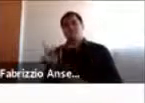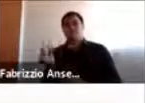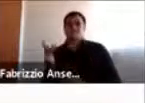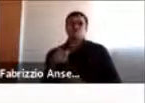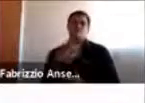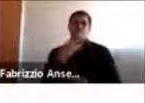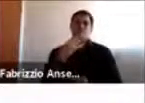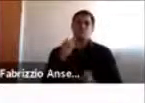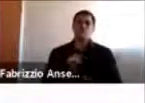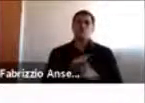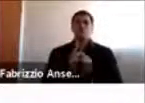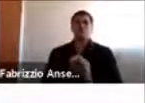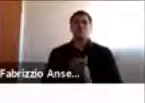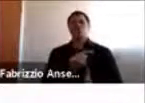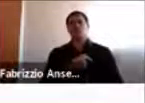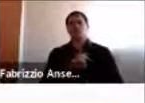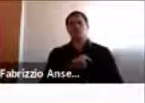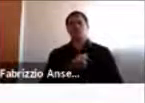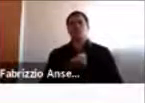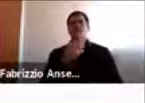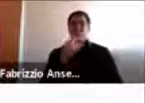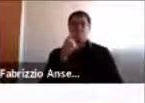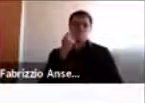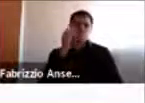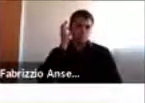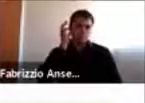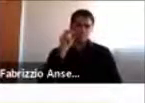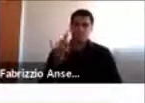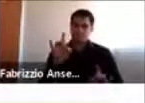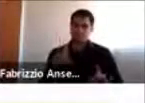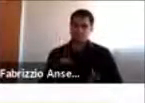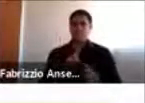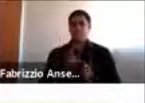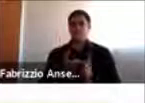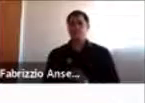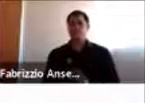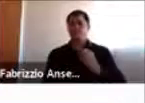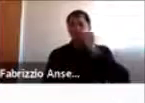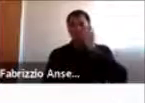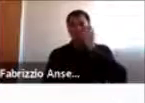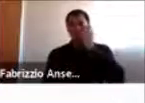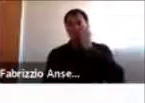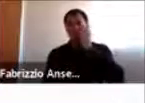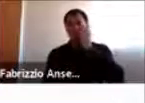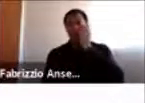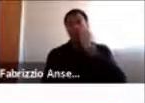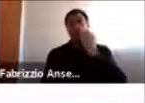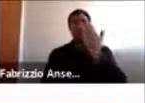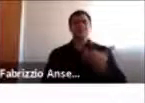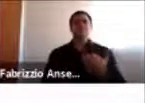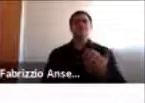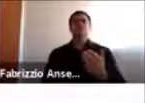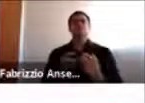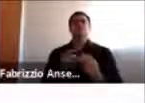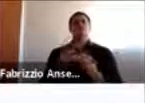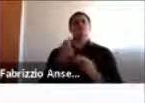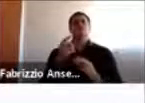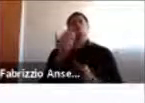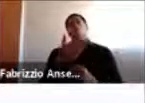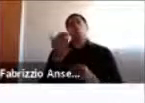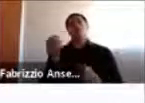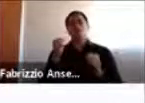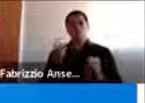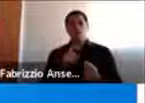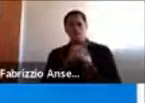género del avatar entonces esta es la forma que ustedes tienen para modificar las características de cada